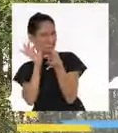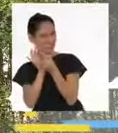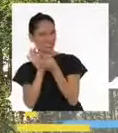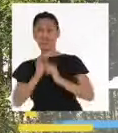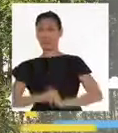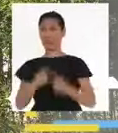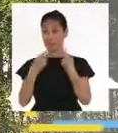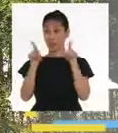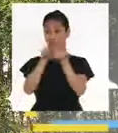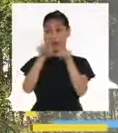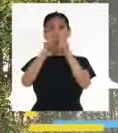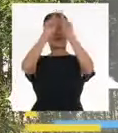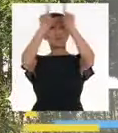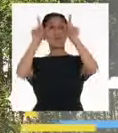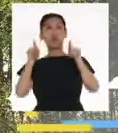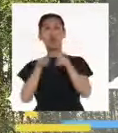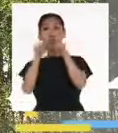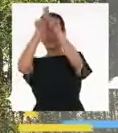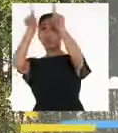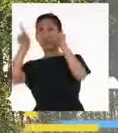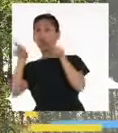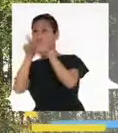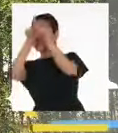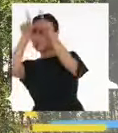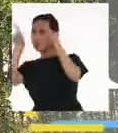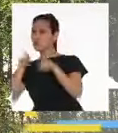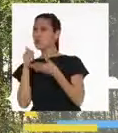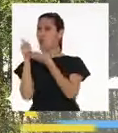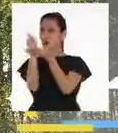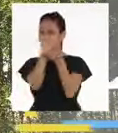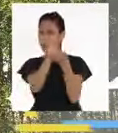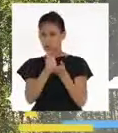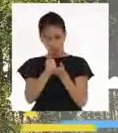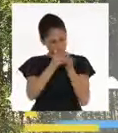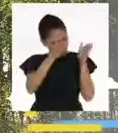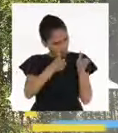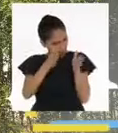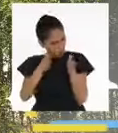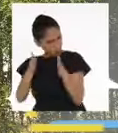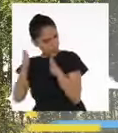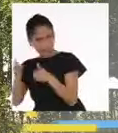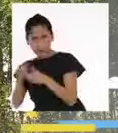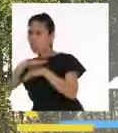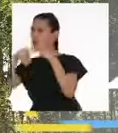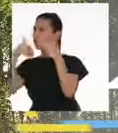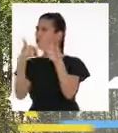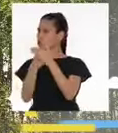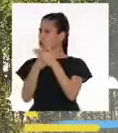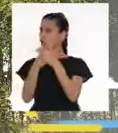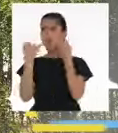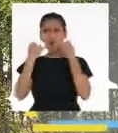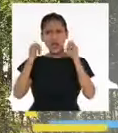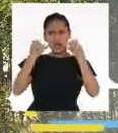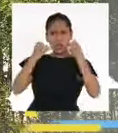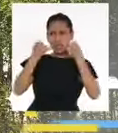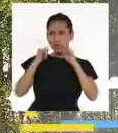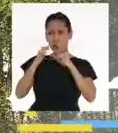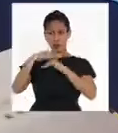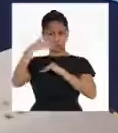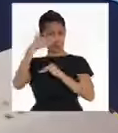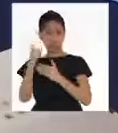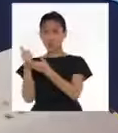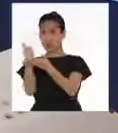de frecuencias nos ayuda a organizar datos que luego nos sirven para elaborar un gráfico de